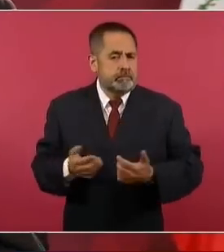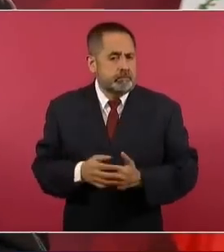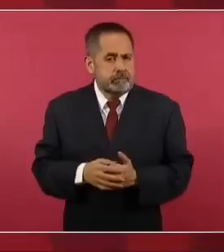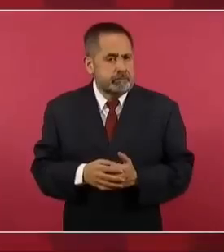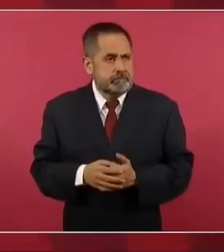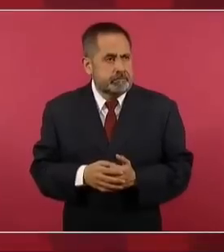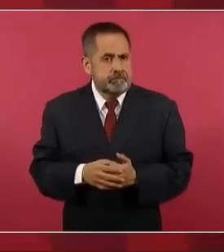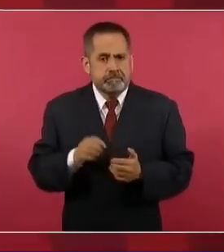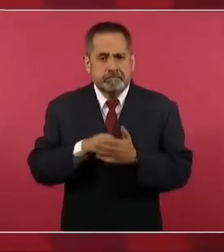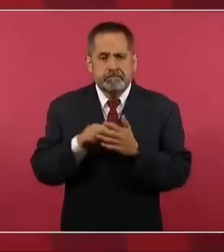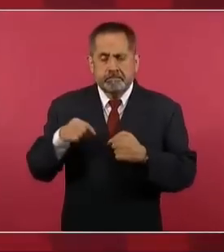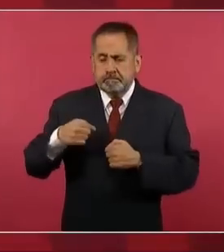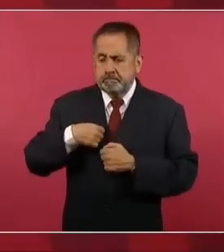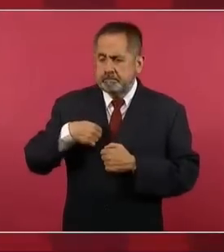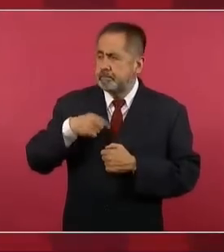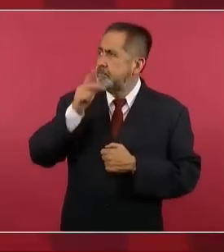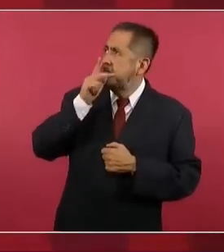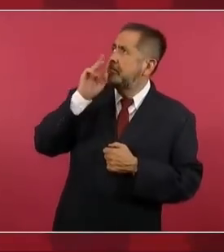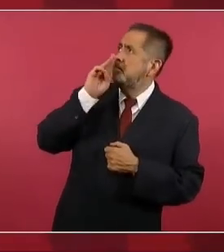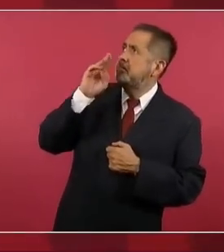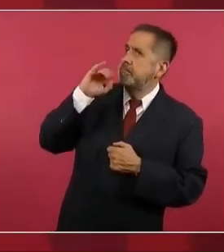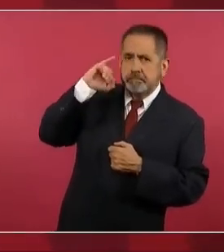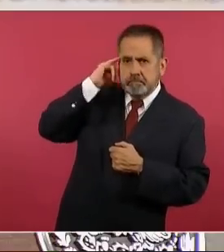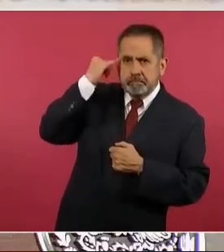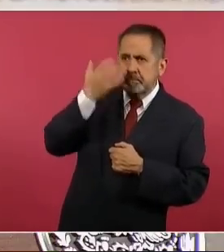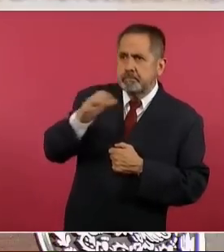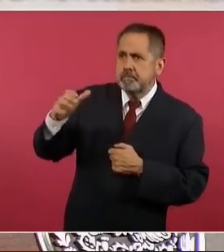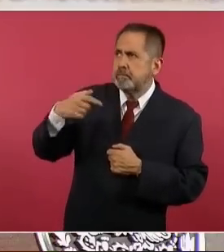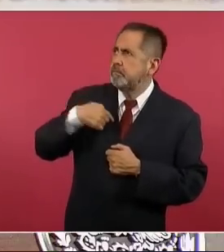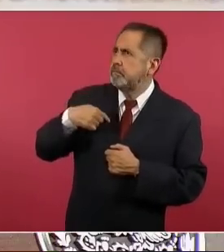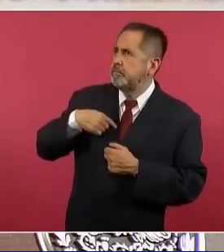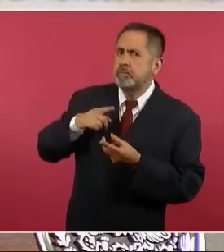un hijo de campesino,